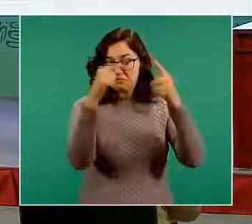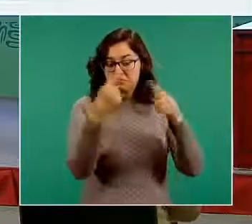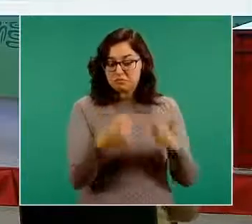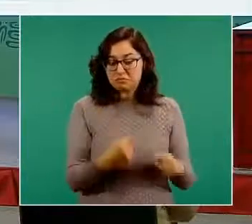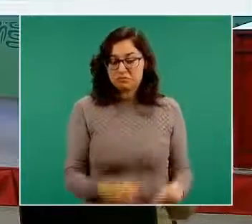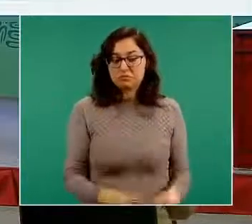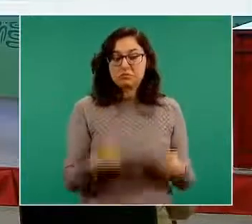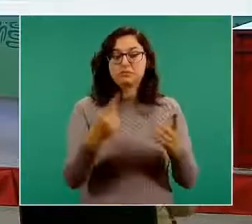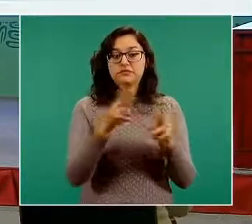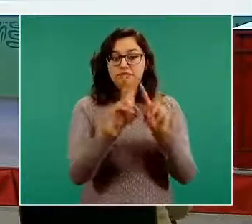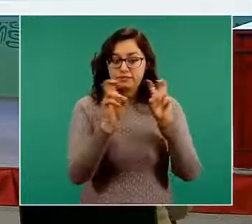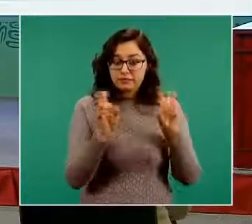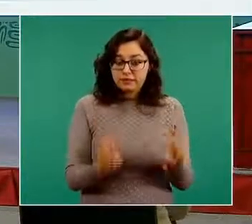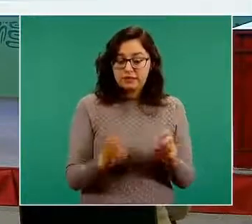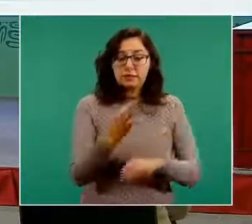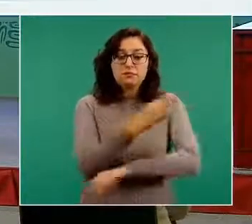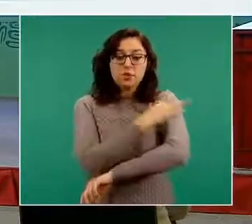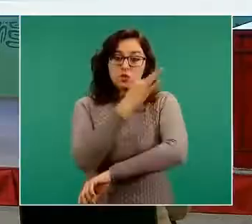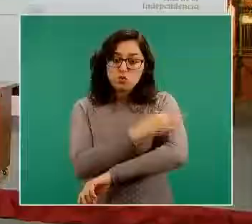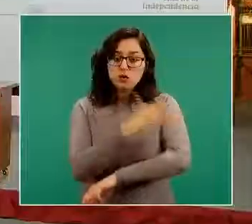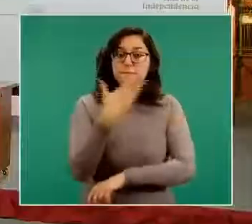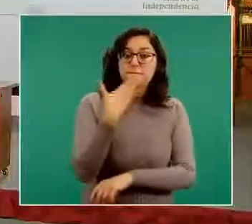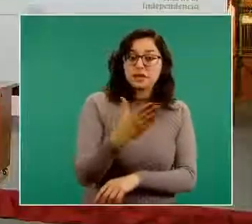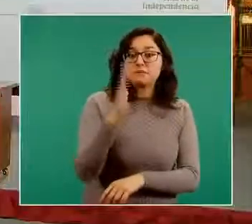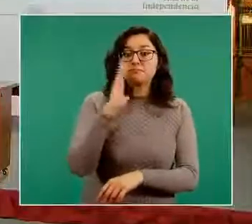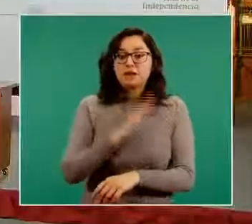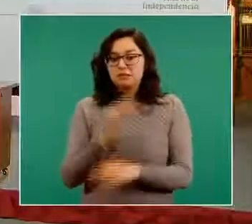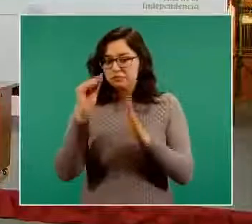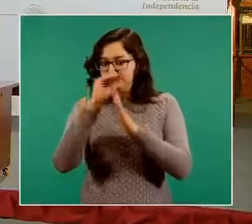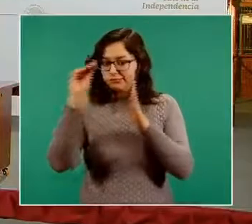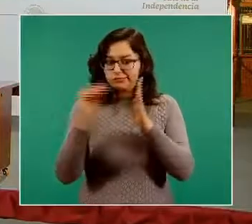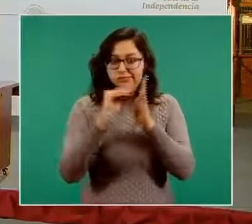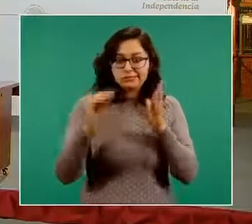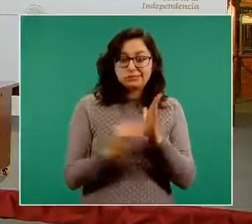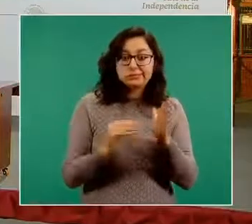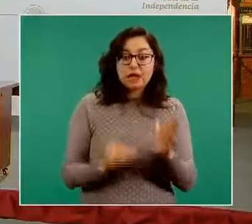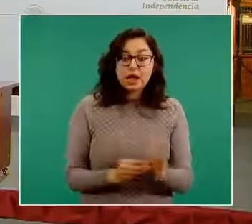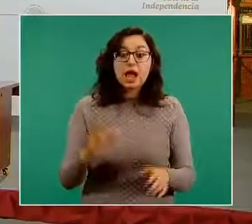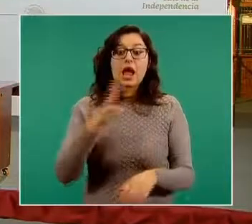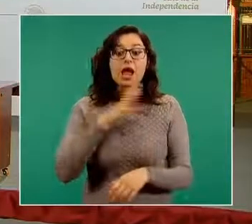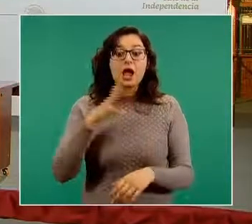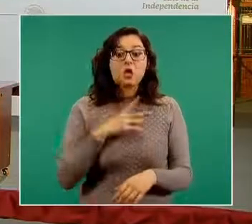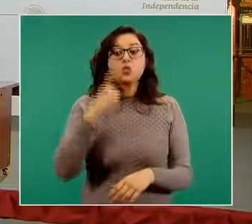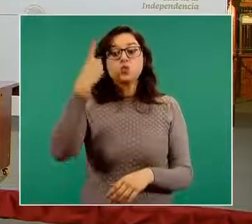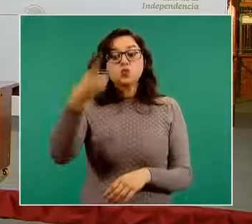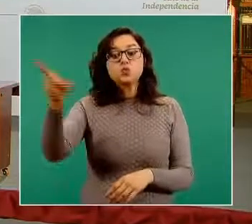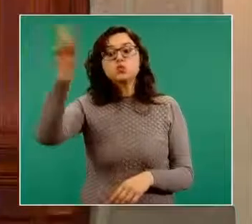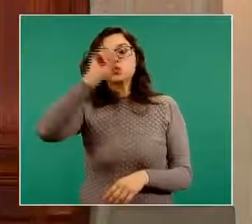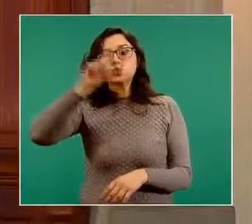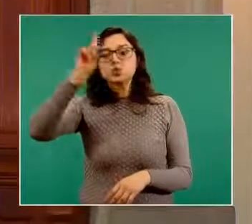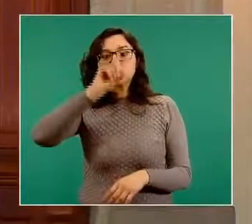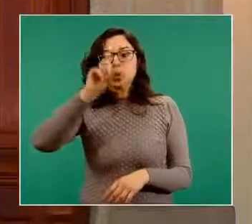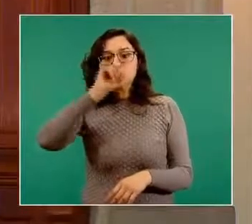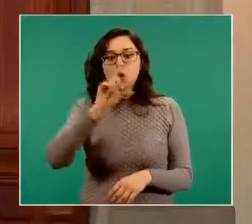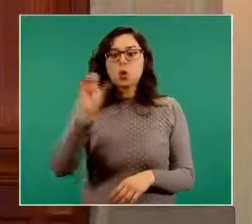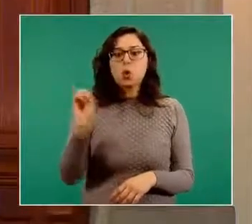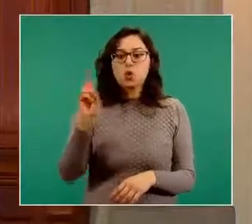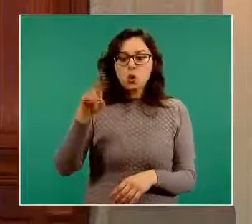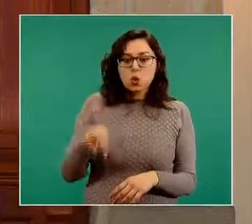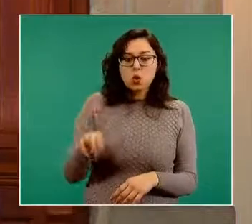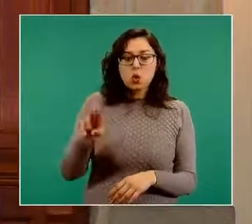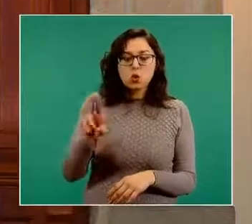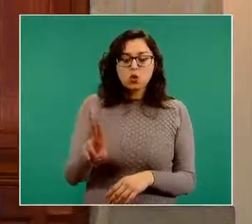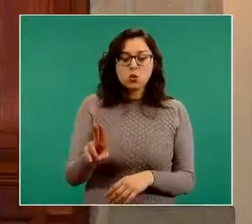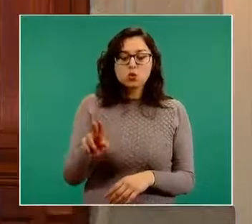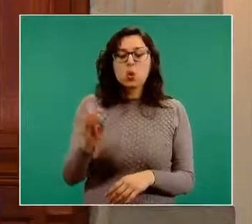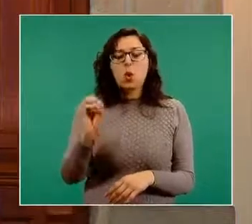momento del uso de la vacuna y una de las consideraciones es una recomendación de la Organización Mundial de la Salud que